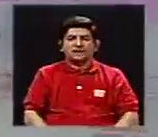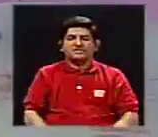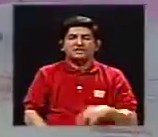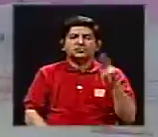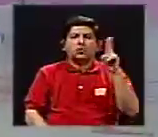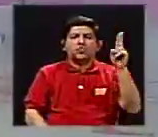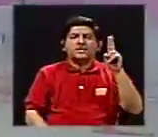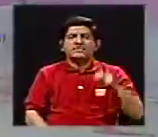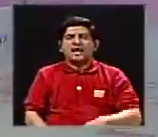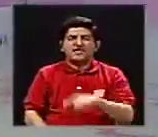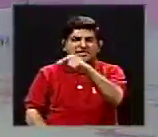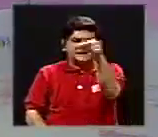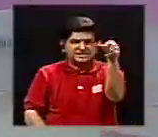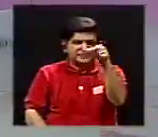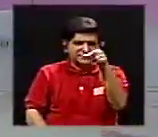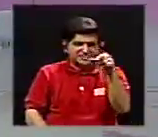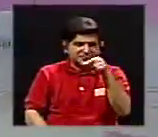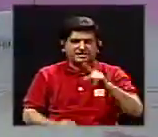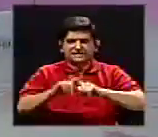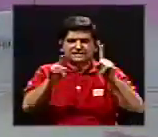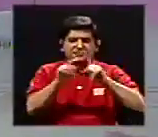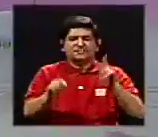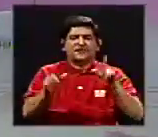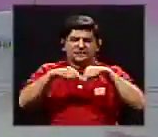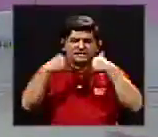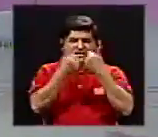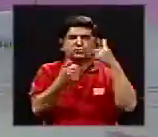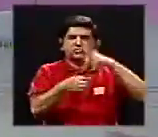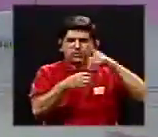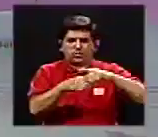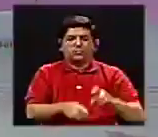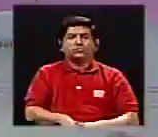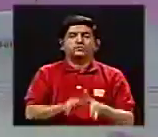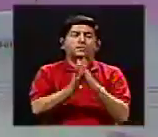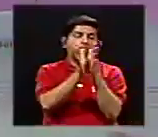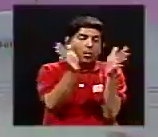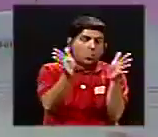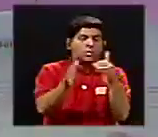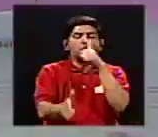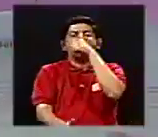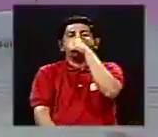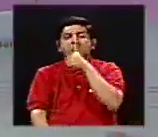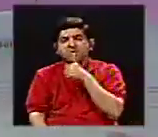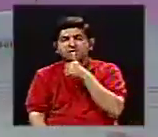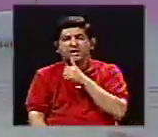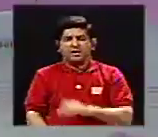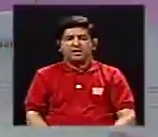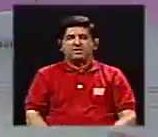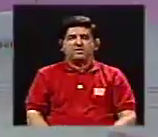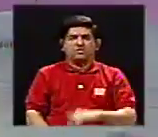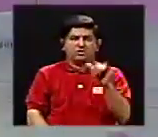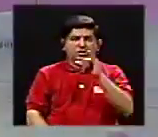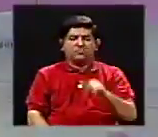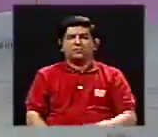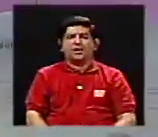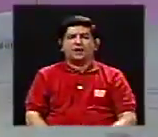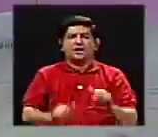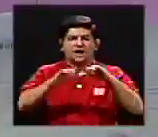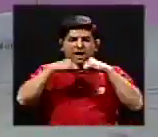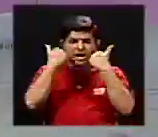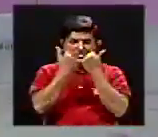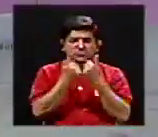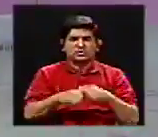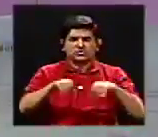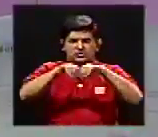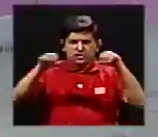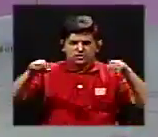llamamos, donde tiene participación de los diferentes sectores, sector público, sector privado, sector de las asociaciones de acueductos